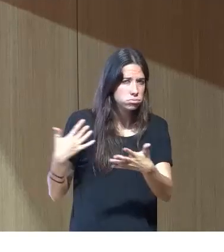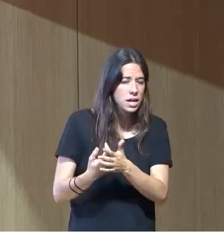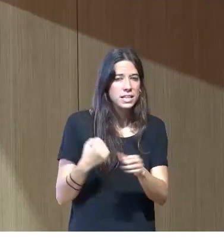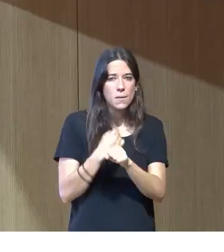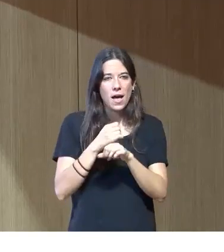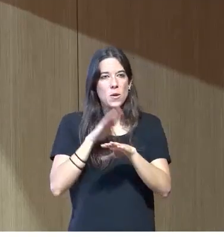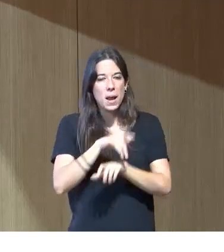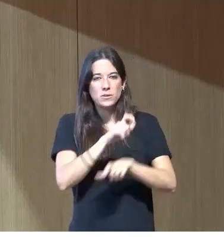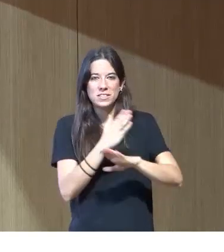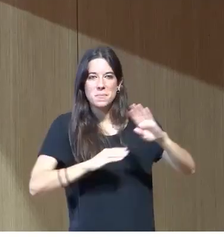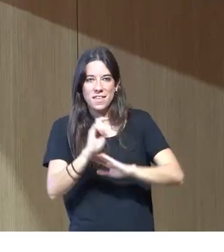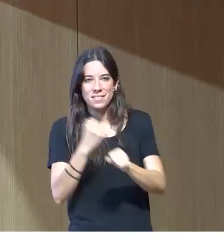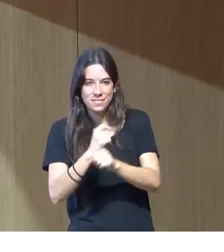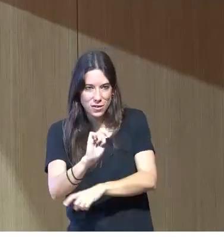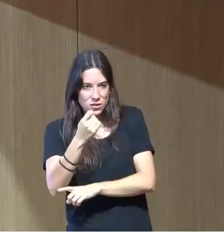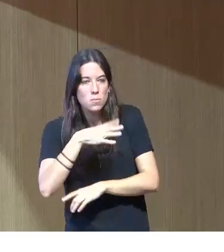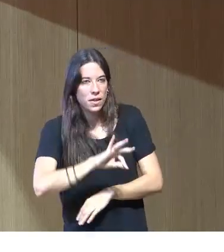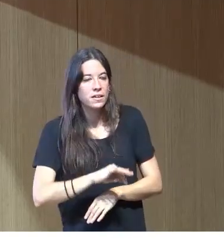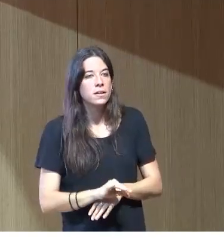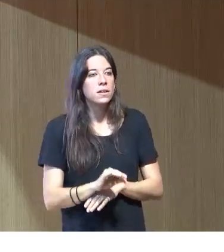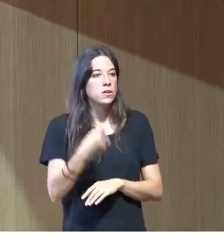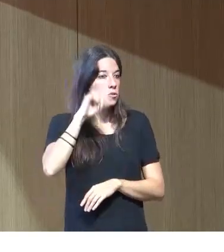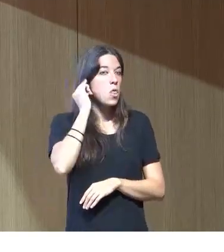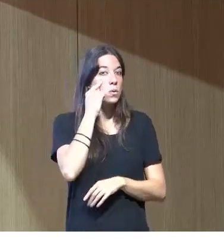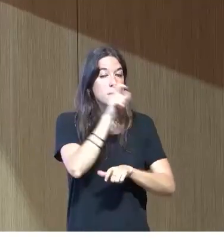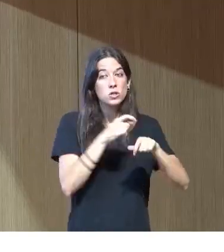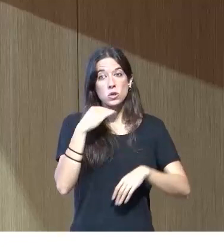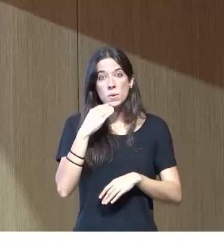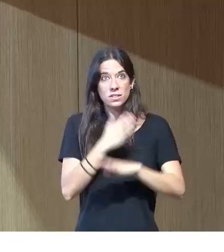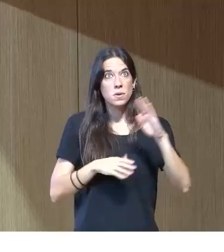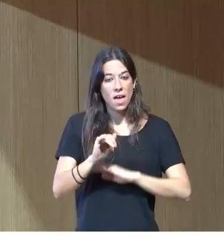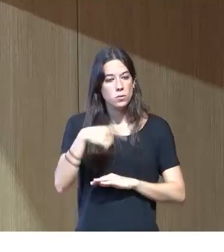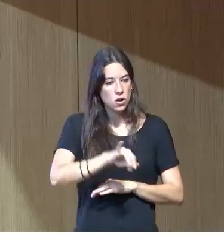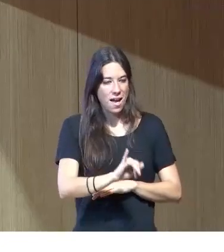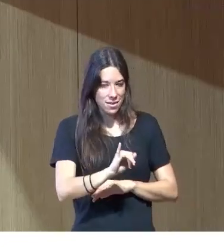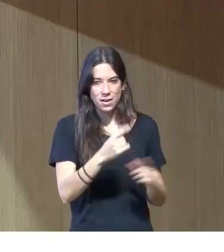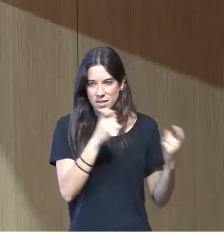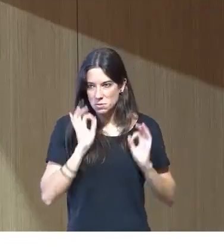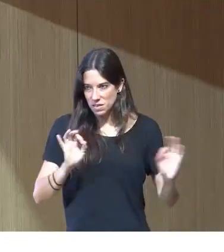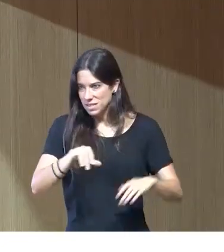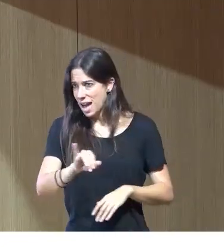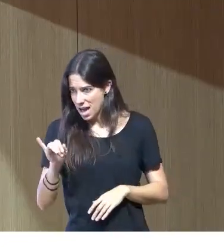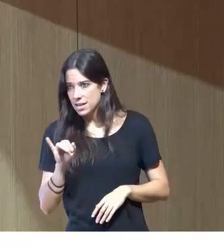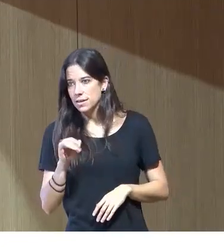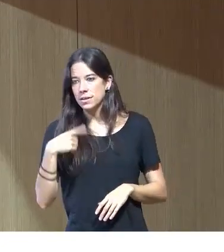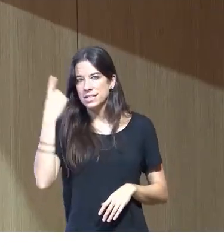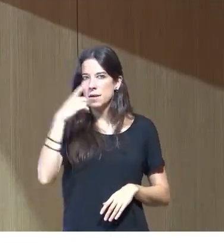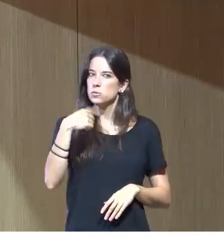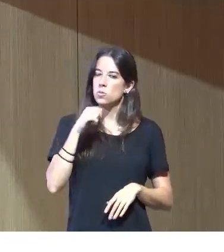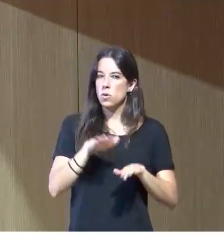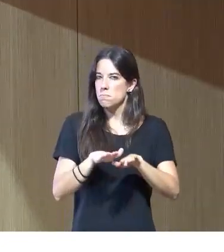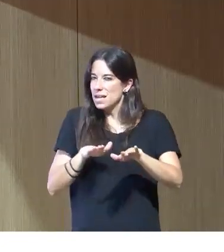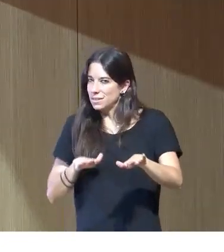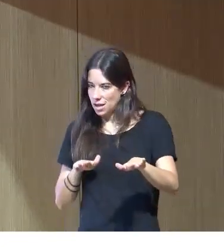con discapacidad nos dimos cuenta de que los jóvenes con discapacidad teníais necesidades específicas que estabais un poquito más lejos